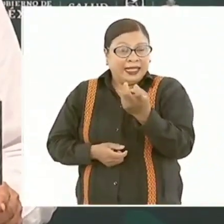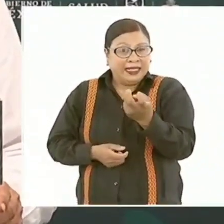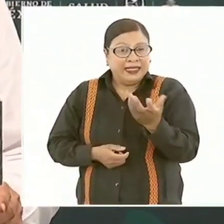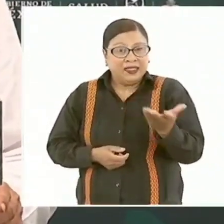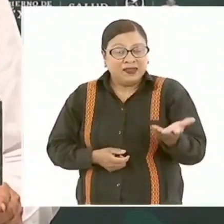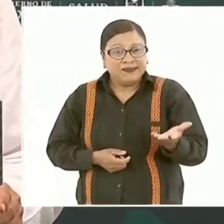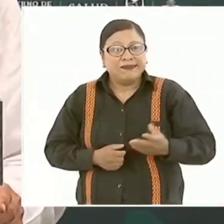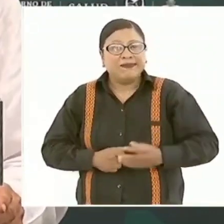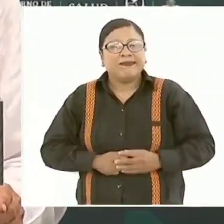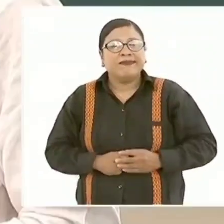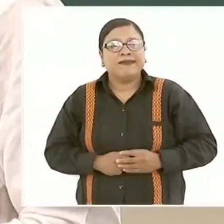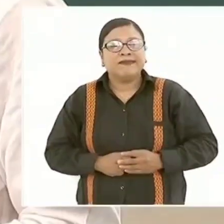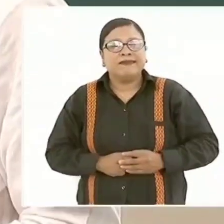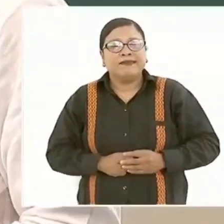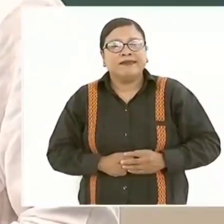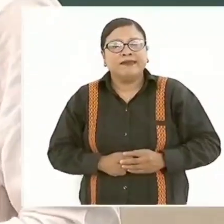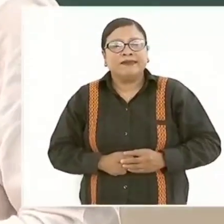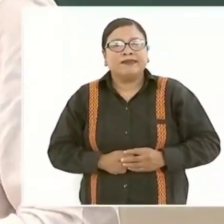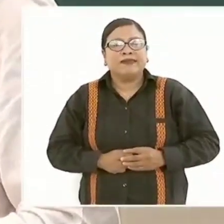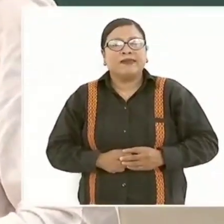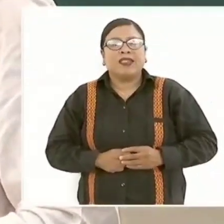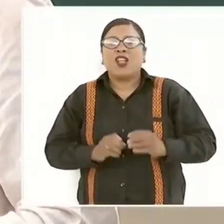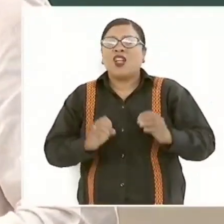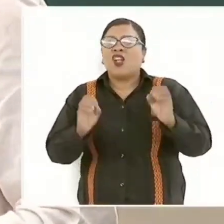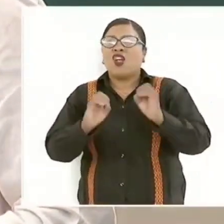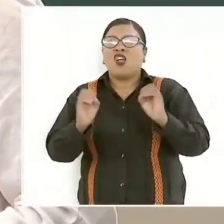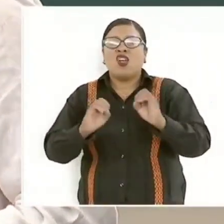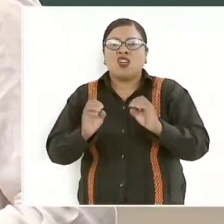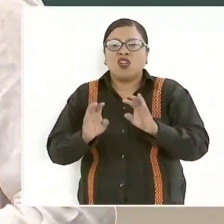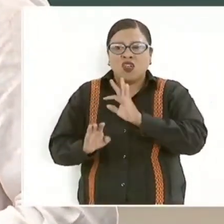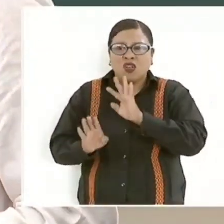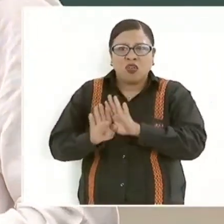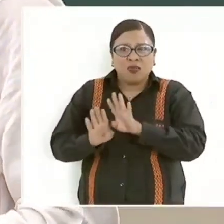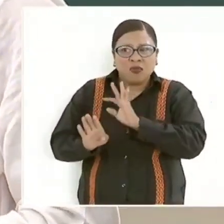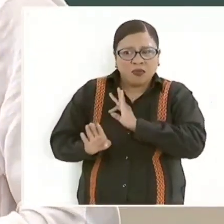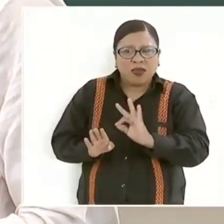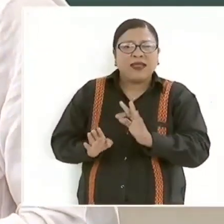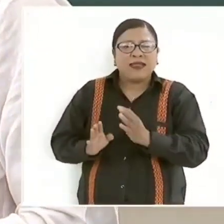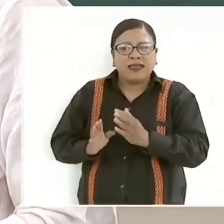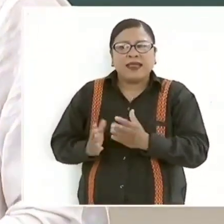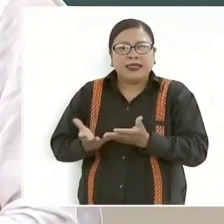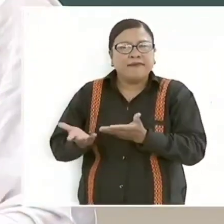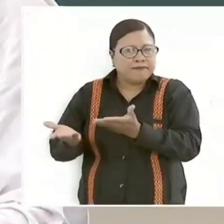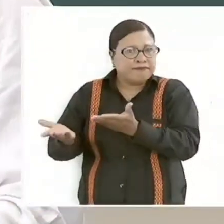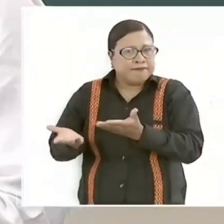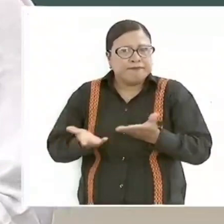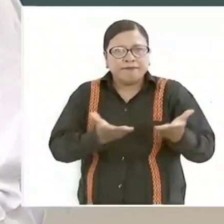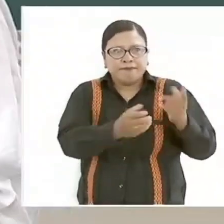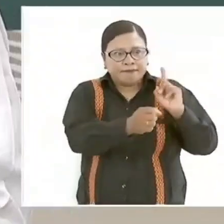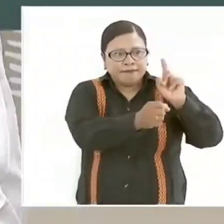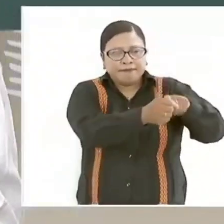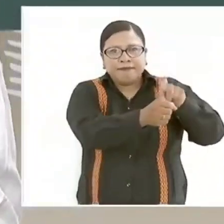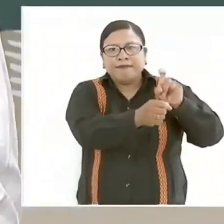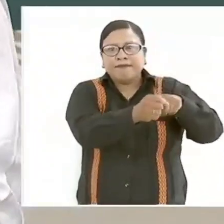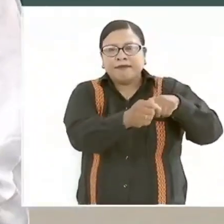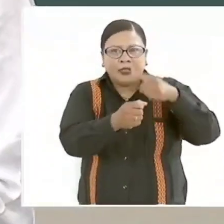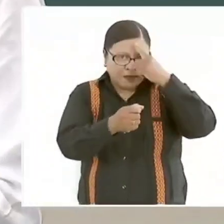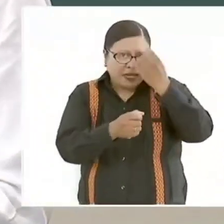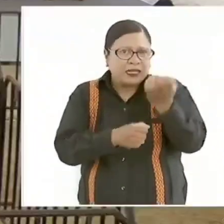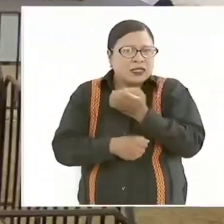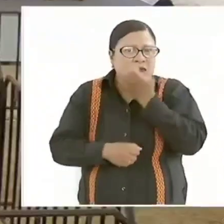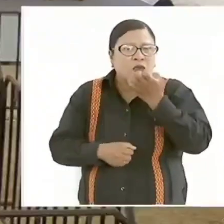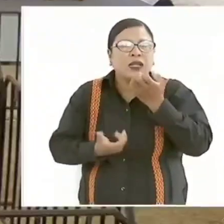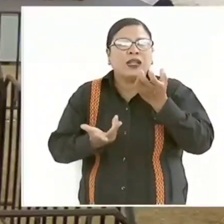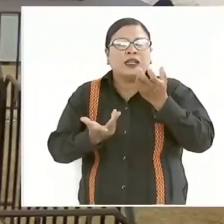no se abrieron las posibilidades para que pudiesen ingresar a las escuelas